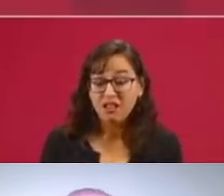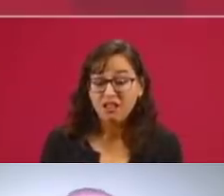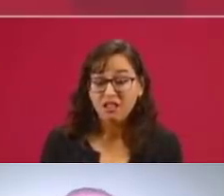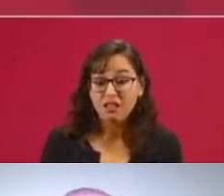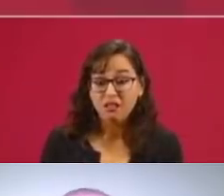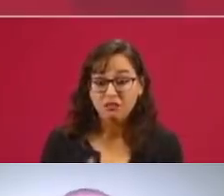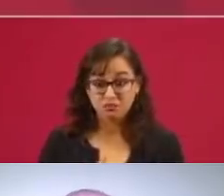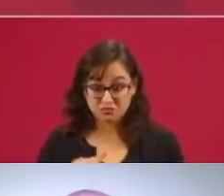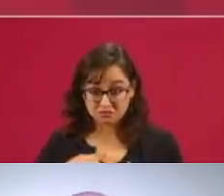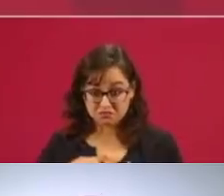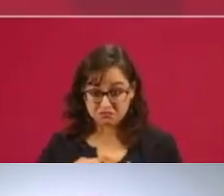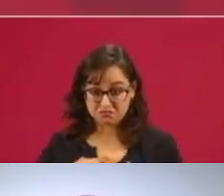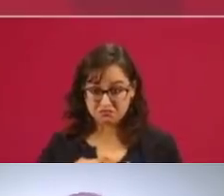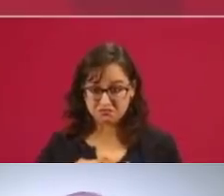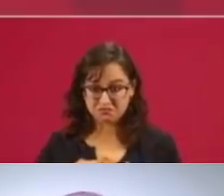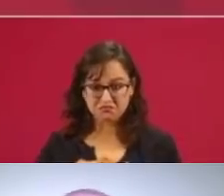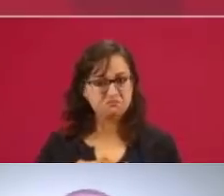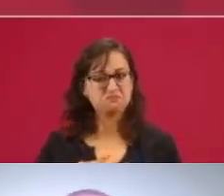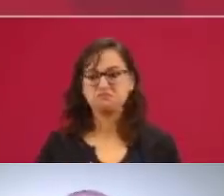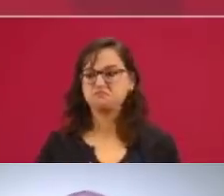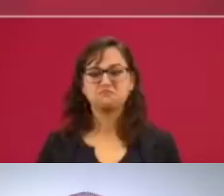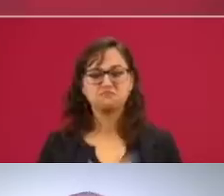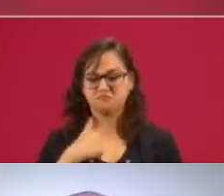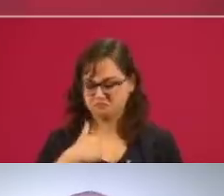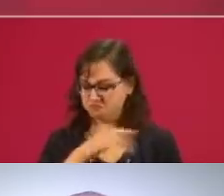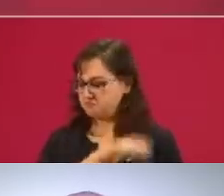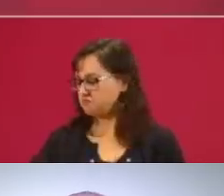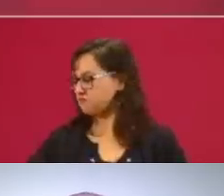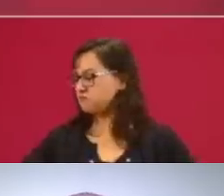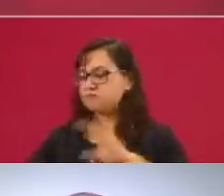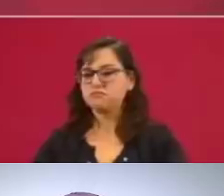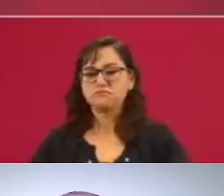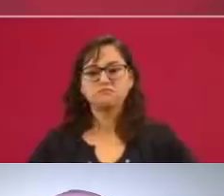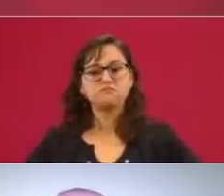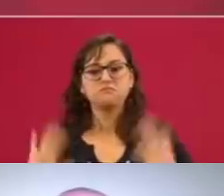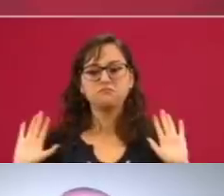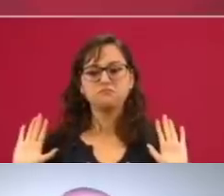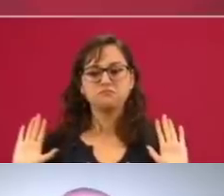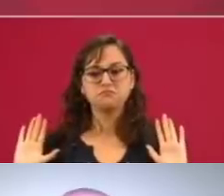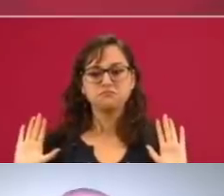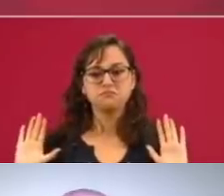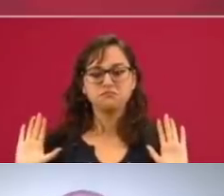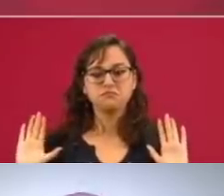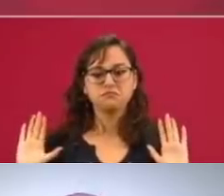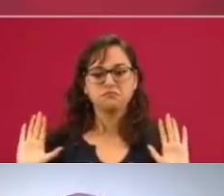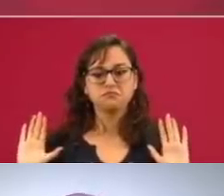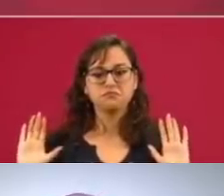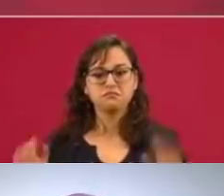Yo me deslindo. Bien, presidente, así es.